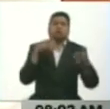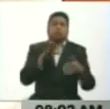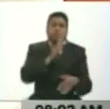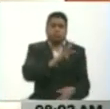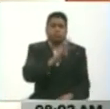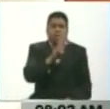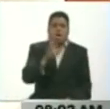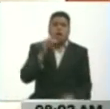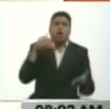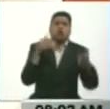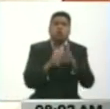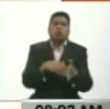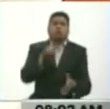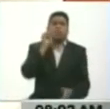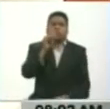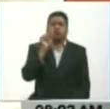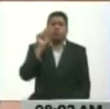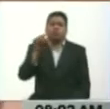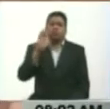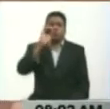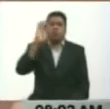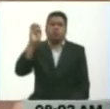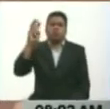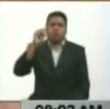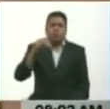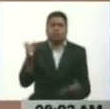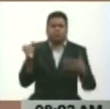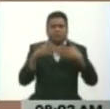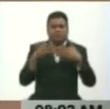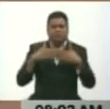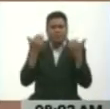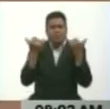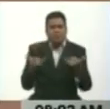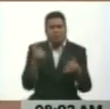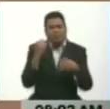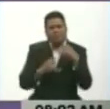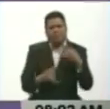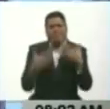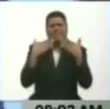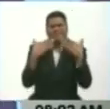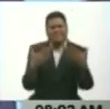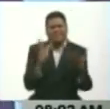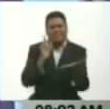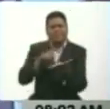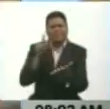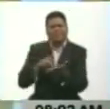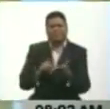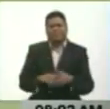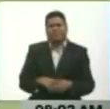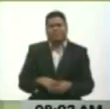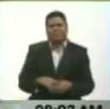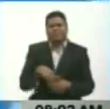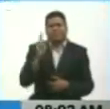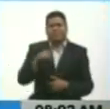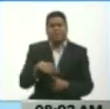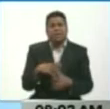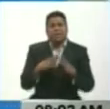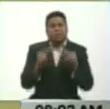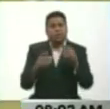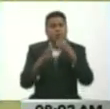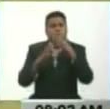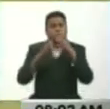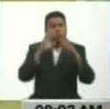acaba de decir la diputada. Gracias por haber estado con nosotros. Tenemos que ir cerrando la entrevista. De verdad, agradecemos la participación, además el desmontaje de los medios de